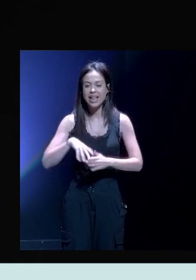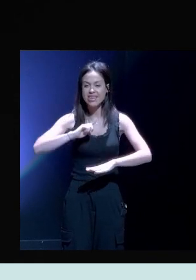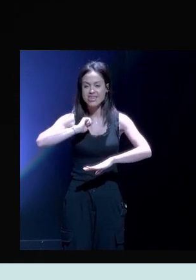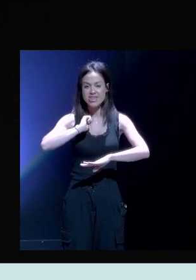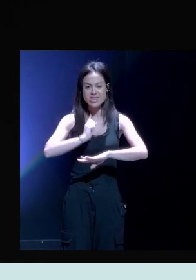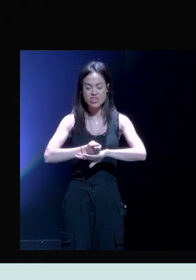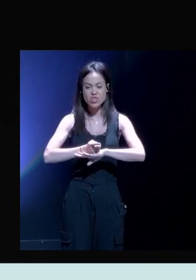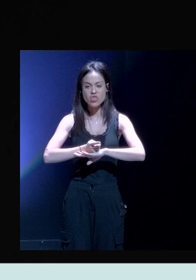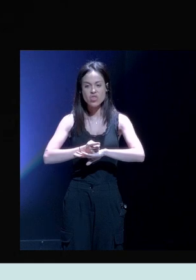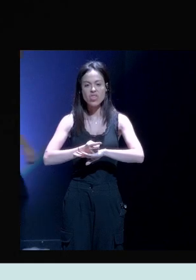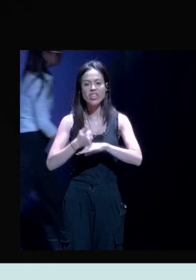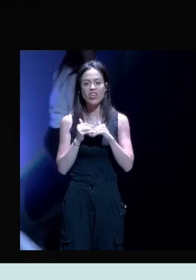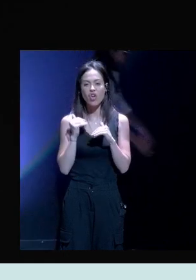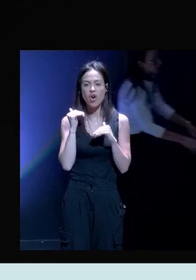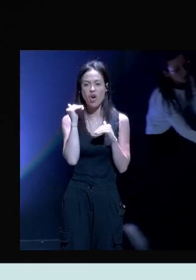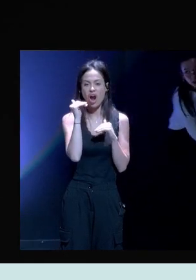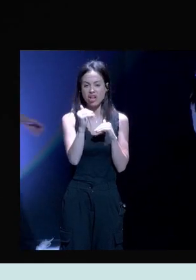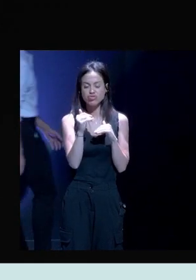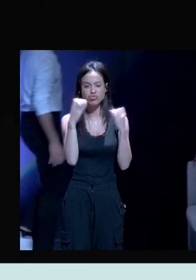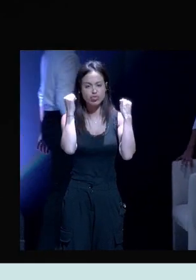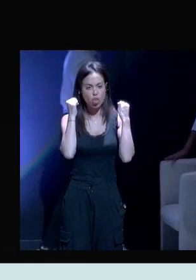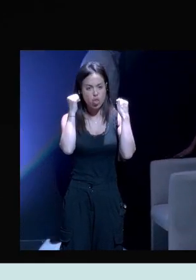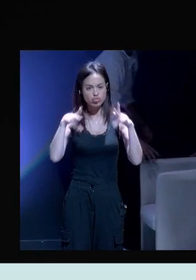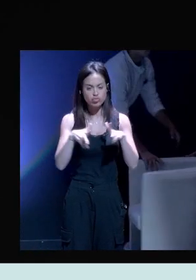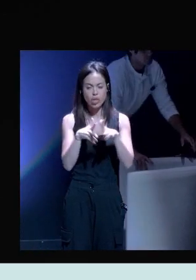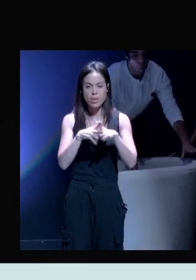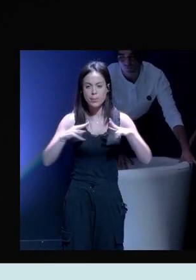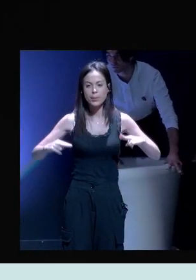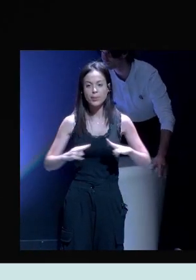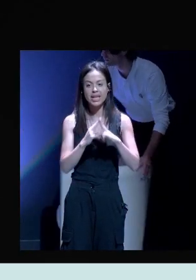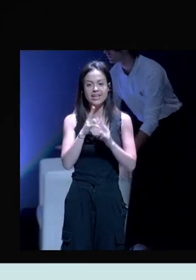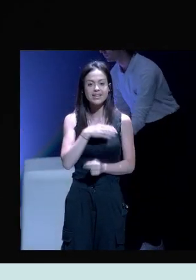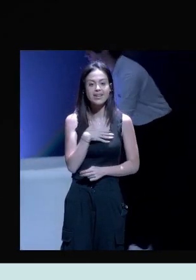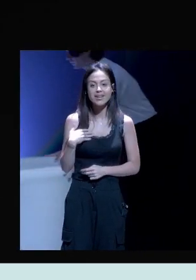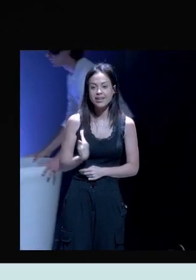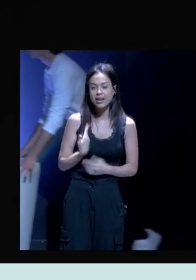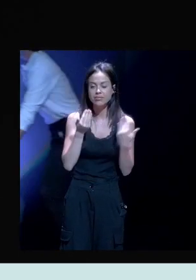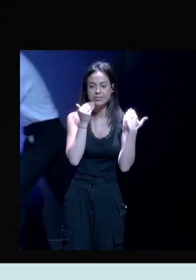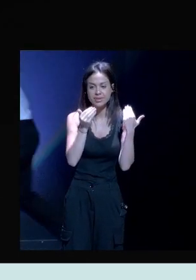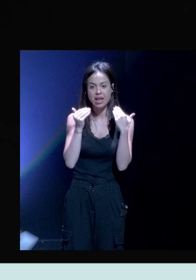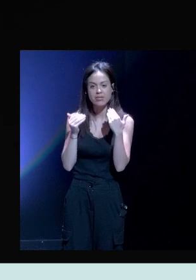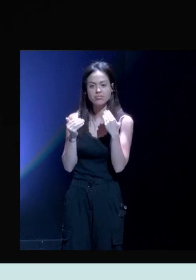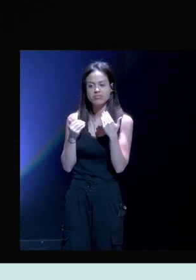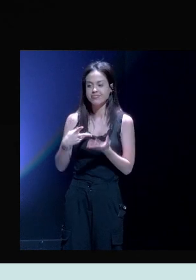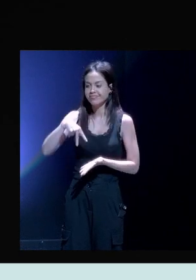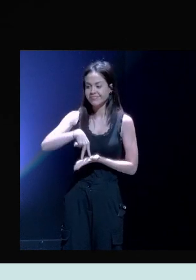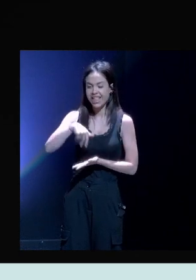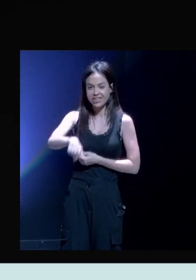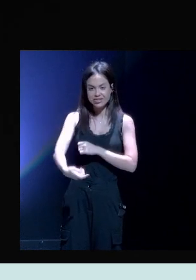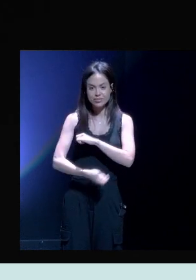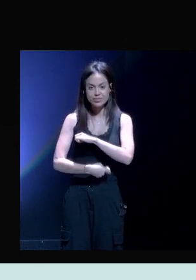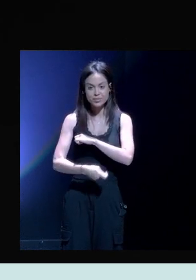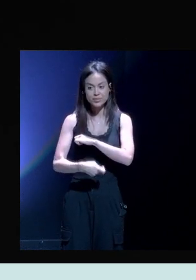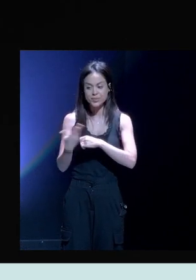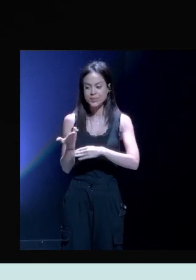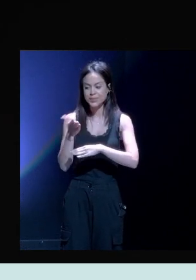Escuela de Altos Estudios Sociales de París. Queremos agradecer enormemente su presencia hoy en Vitoria-Gasteiz con la